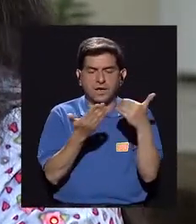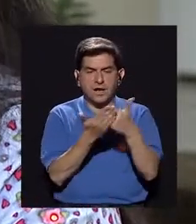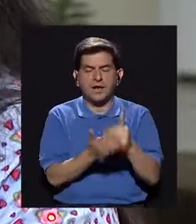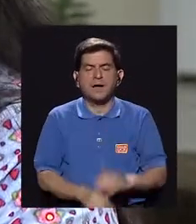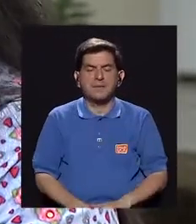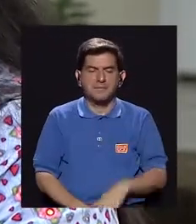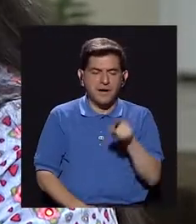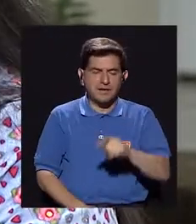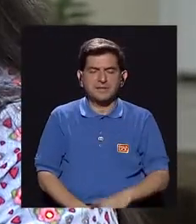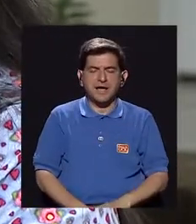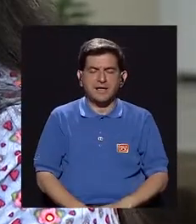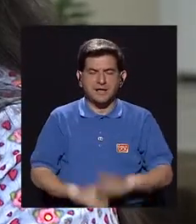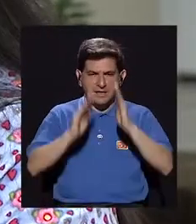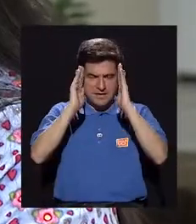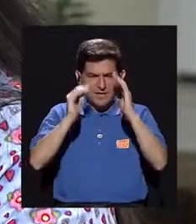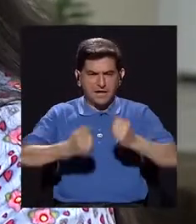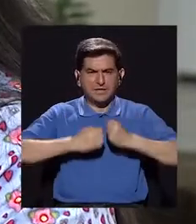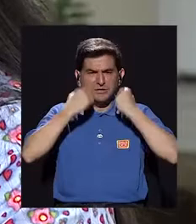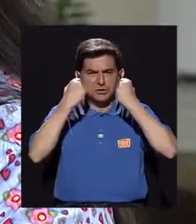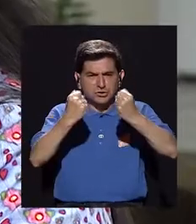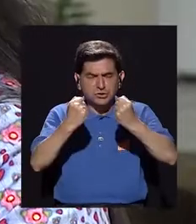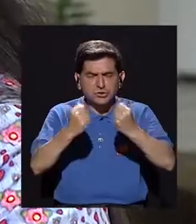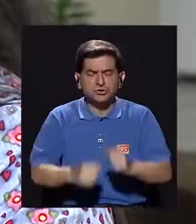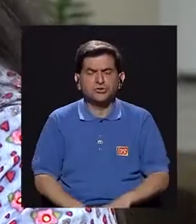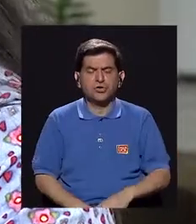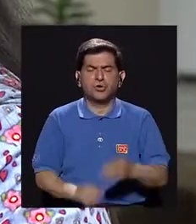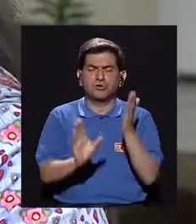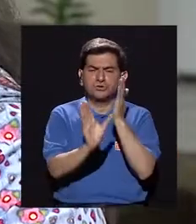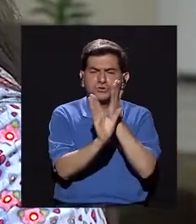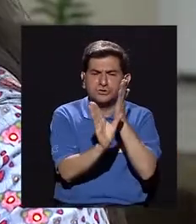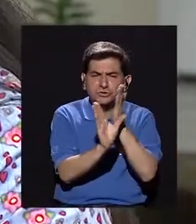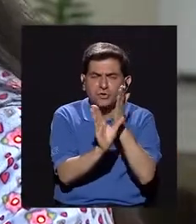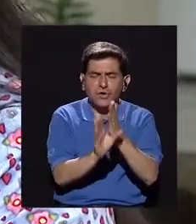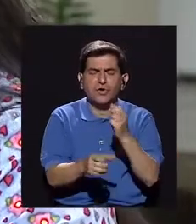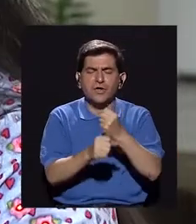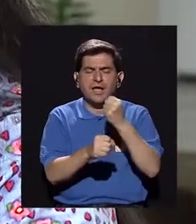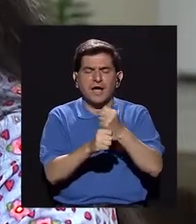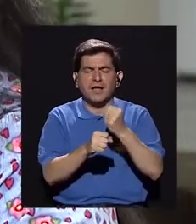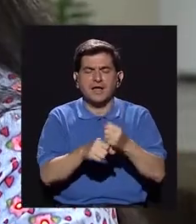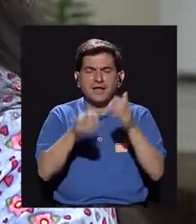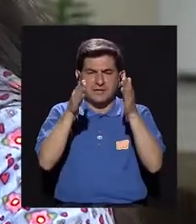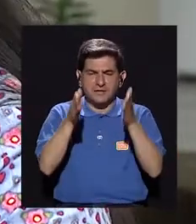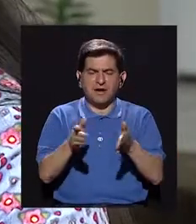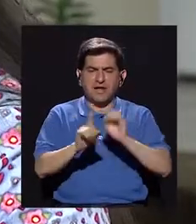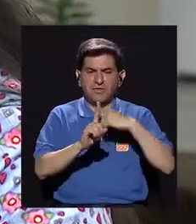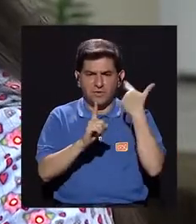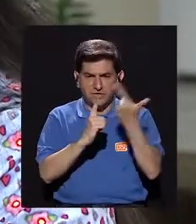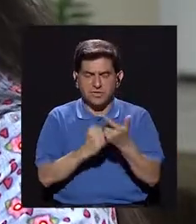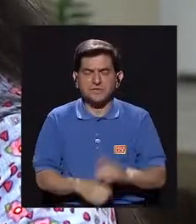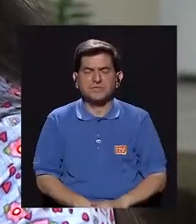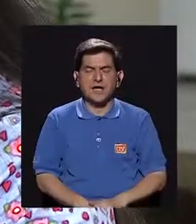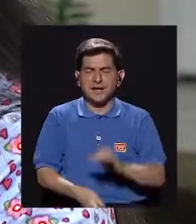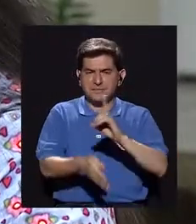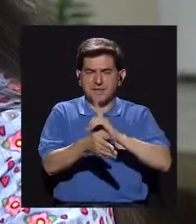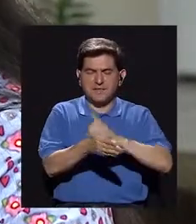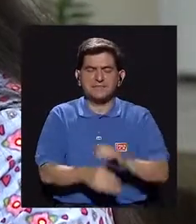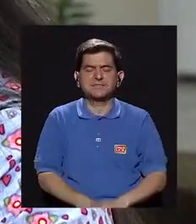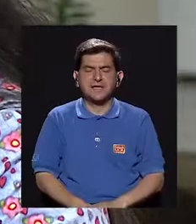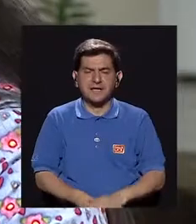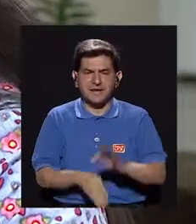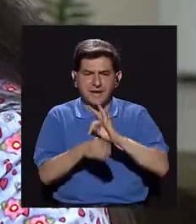parte ambulatoria intensiva, que tiene que ver con atención a nivel de psicología, trabajo social, medicina, terapia